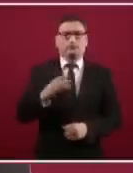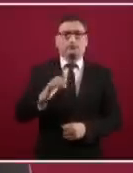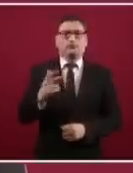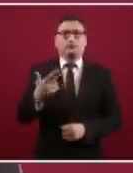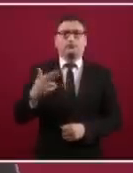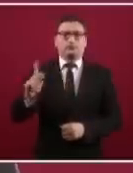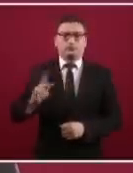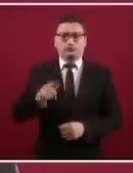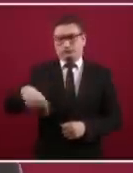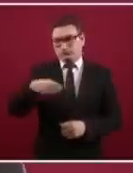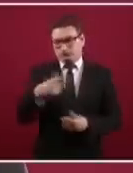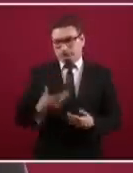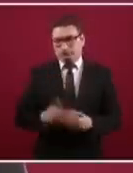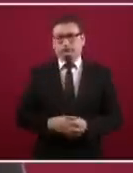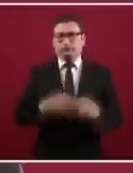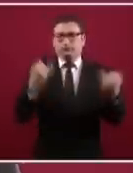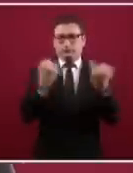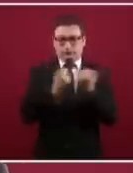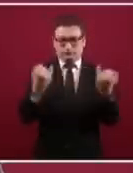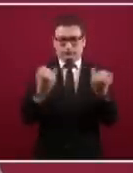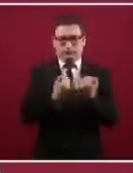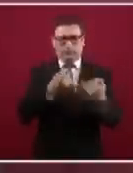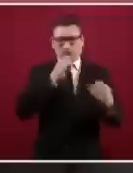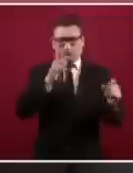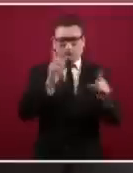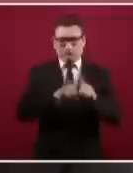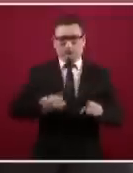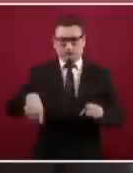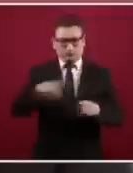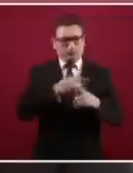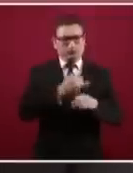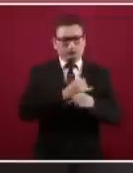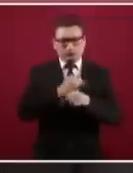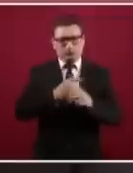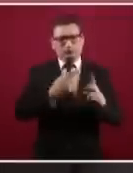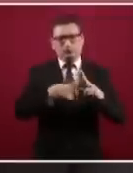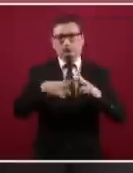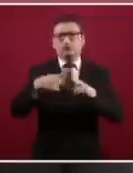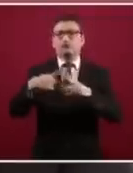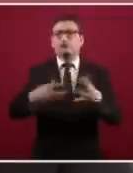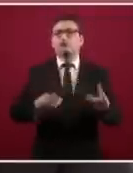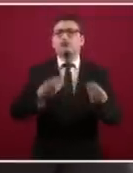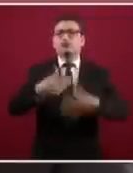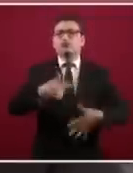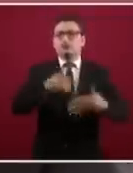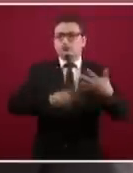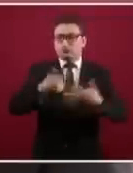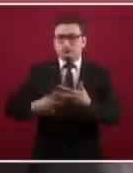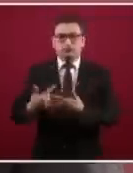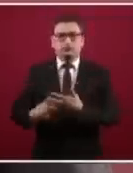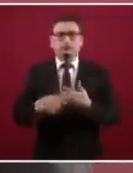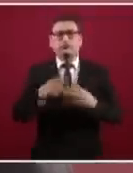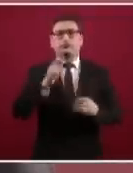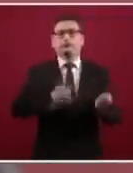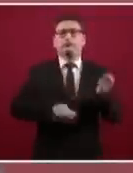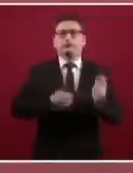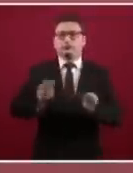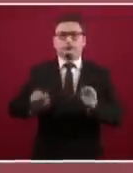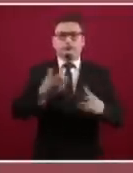y tener los inventarios para que no